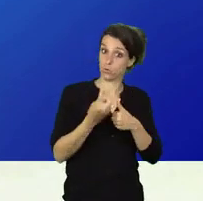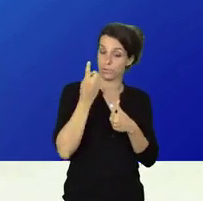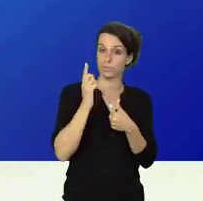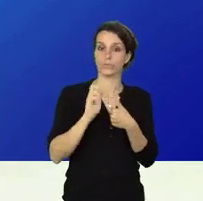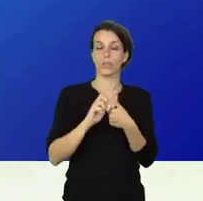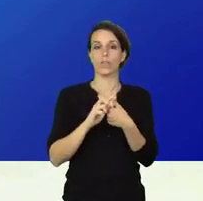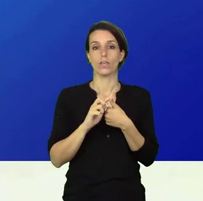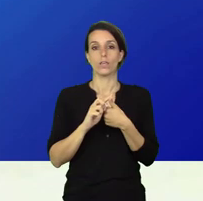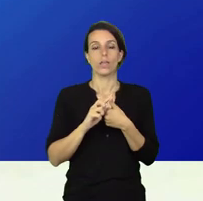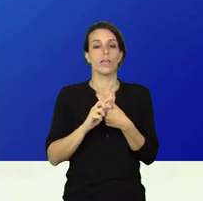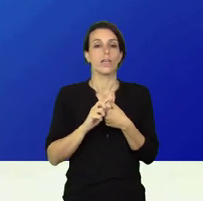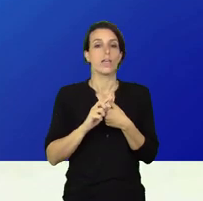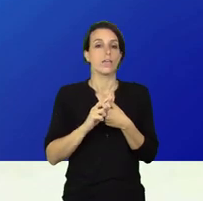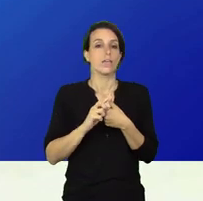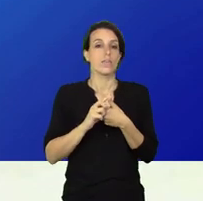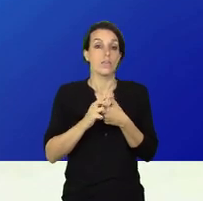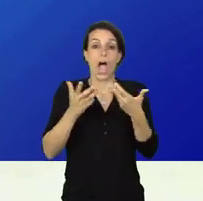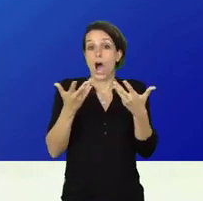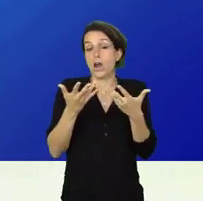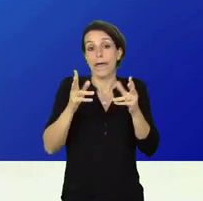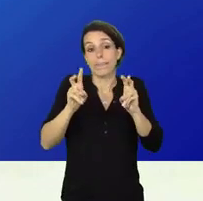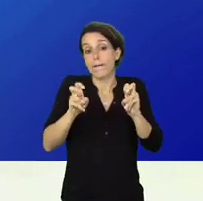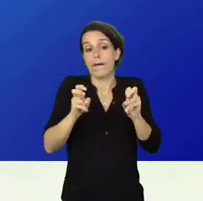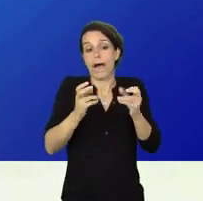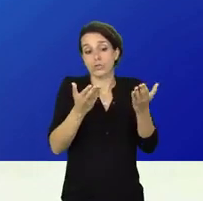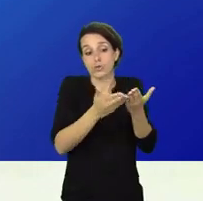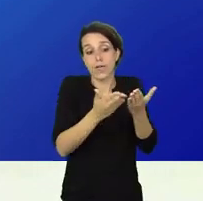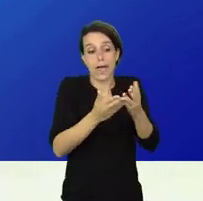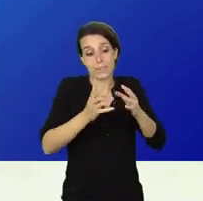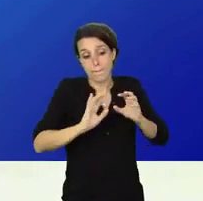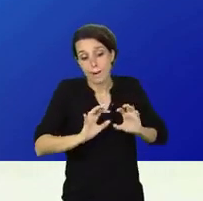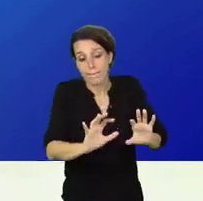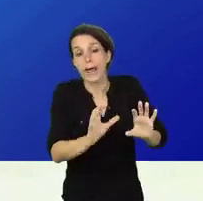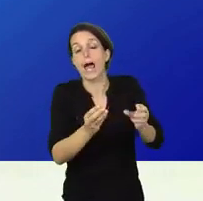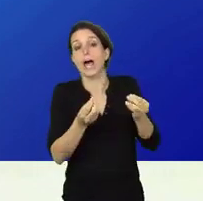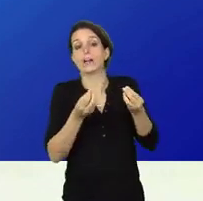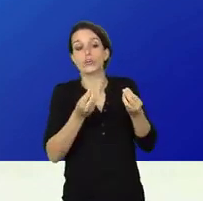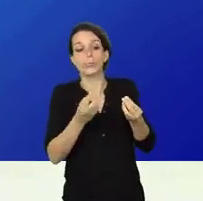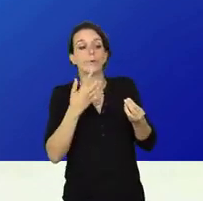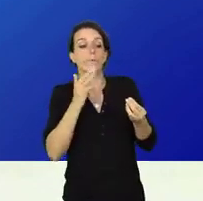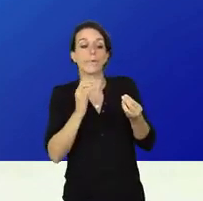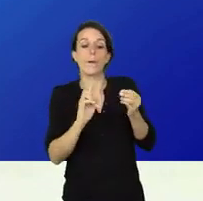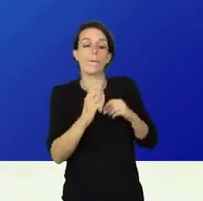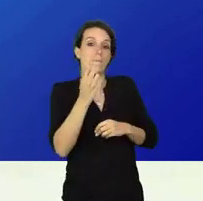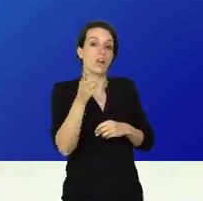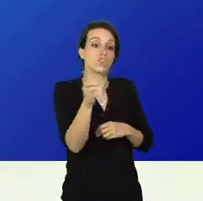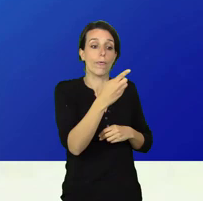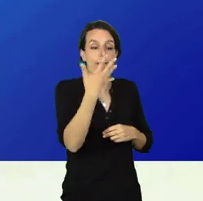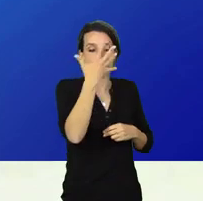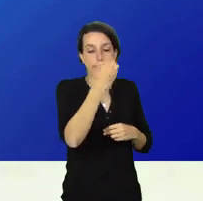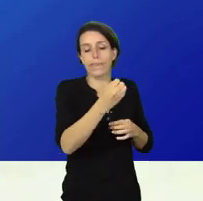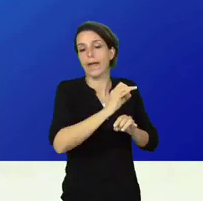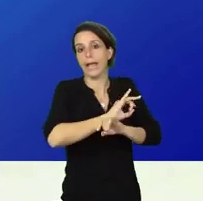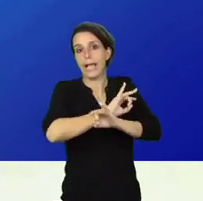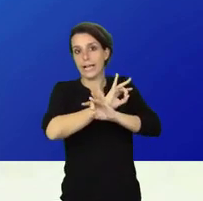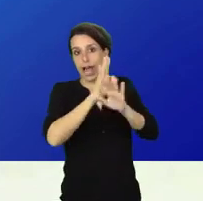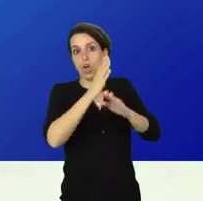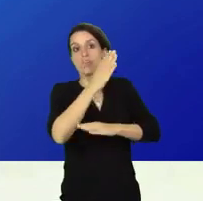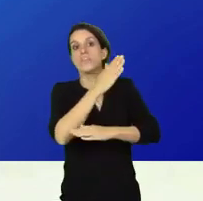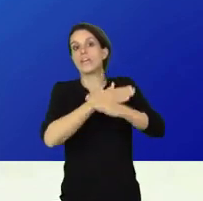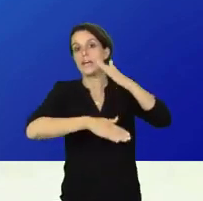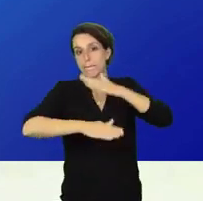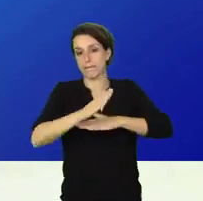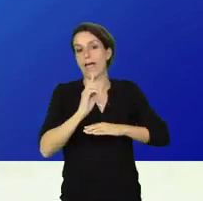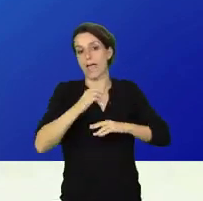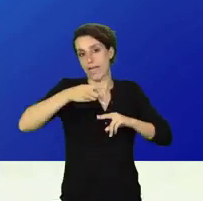primero, y sobre todo en las instancias de formación con los estudiantes, posicionar la temática de la discapacidad desde el modelo